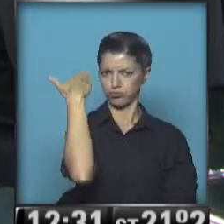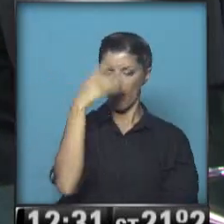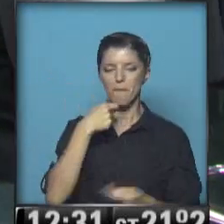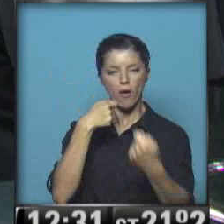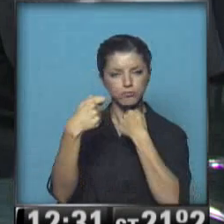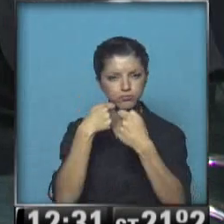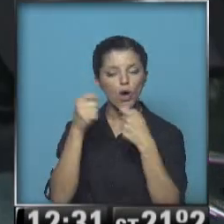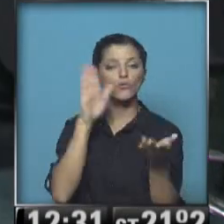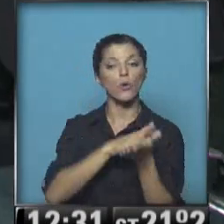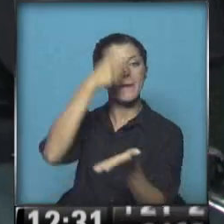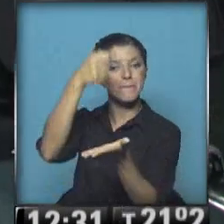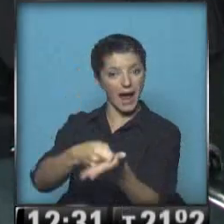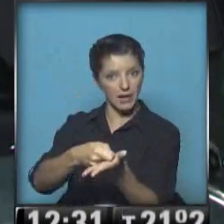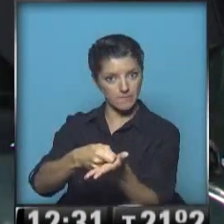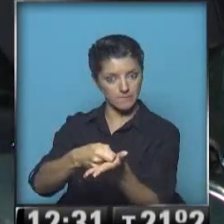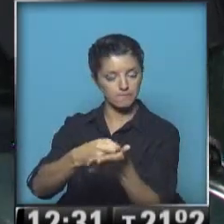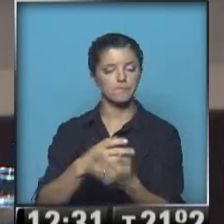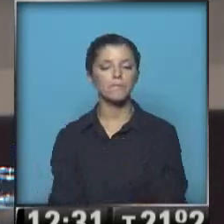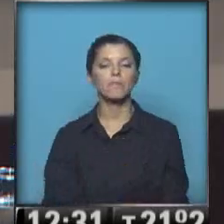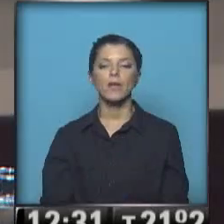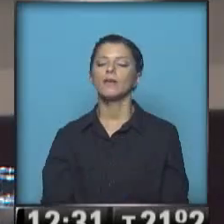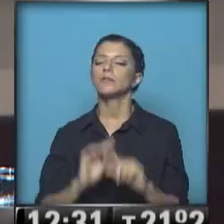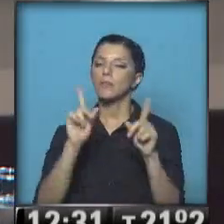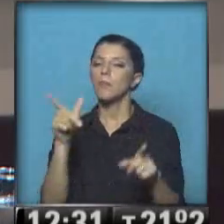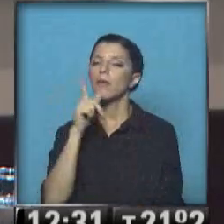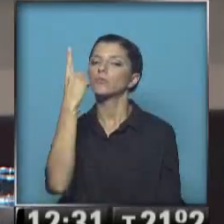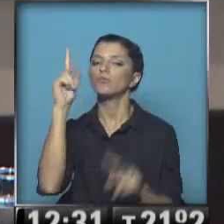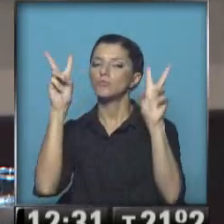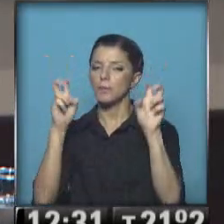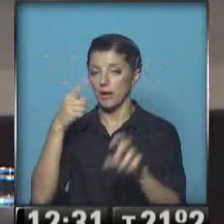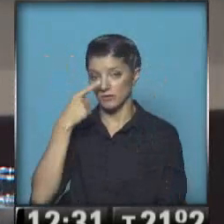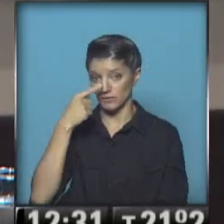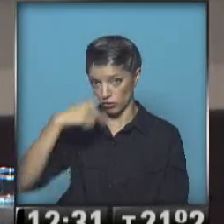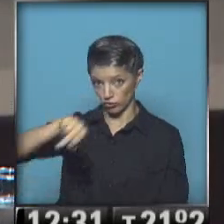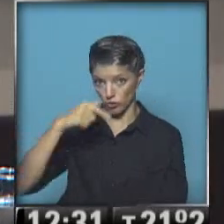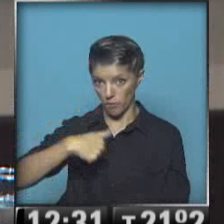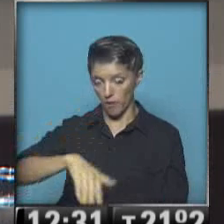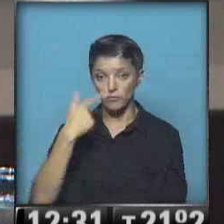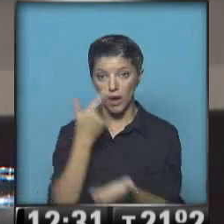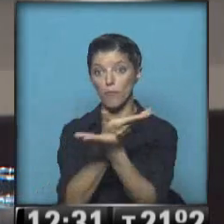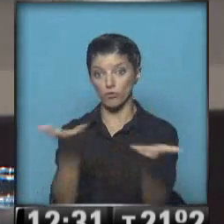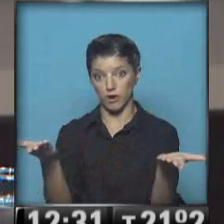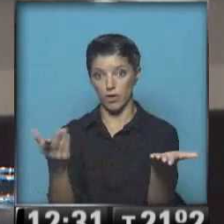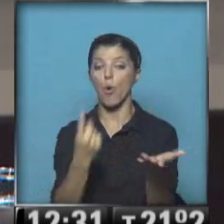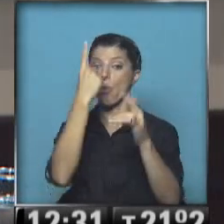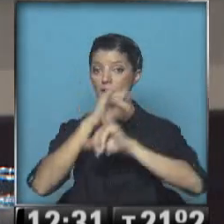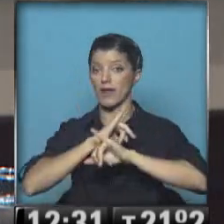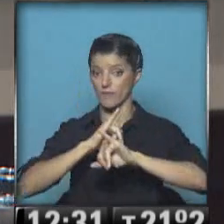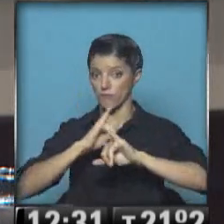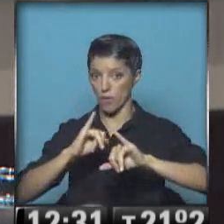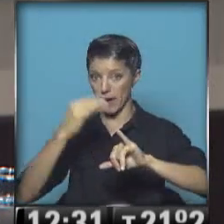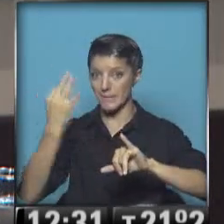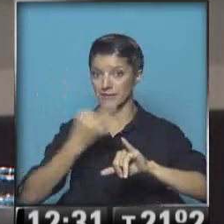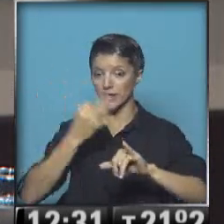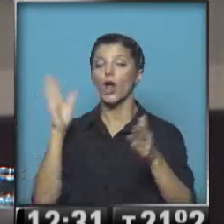ciprasid y me me parece que que hay un tema interesante que nosotros vamos a a mostrar a los televidentes porque tenemos un informe que tiene